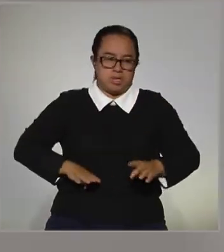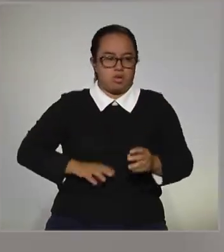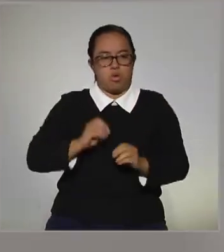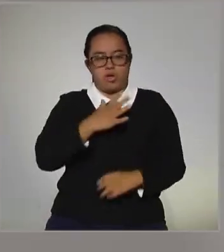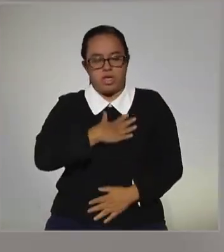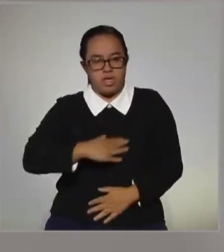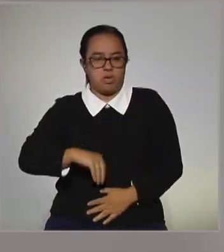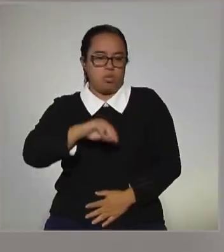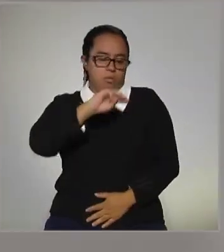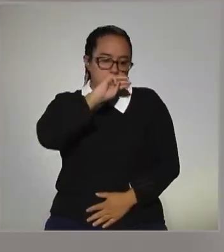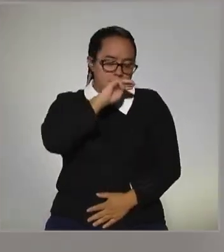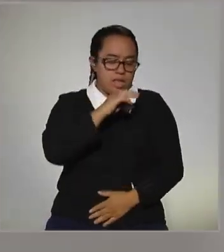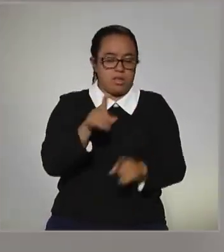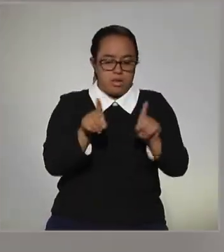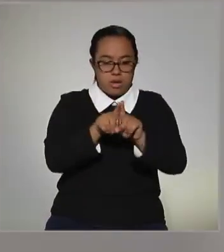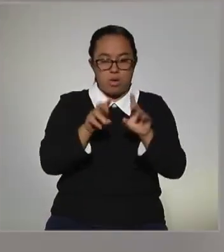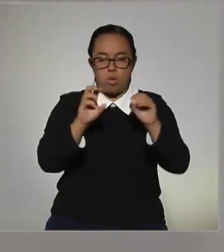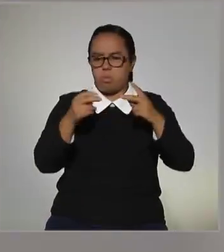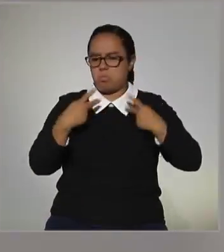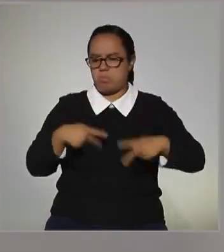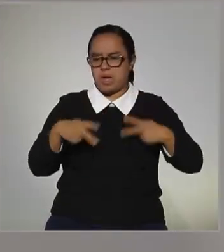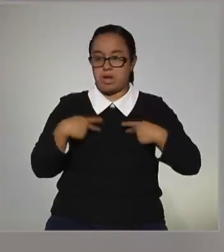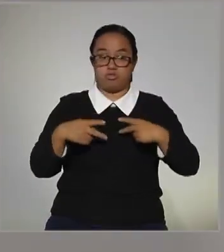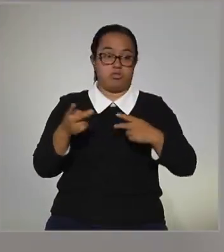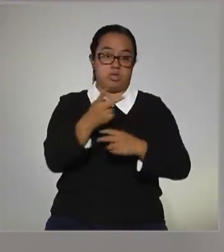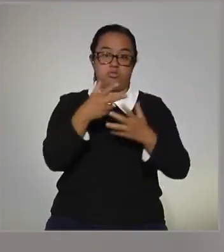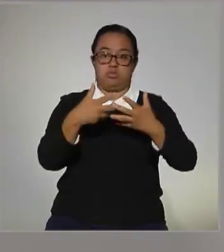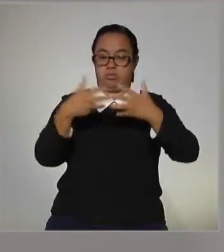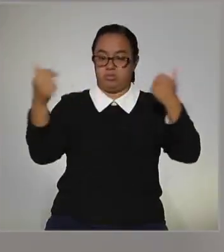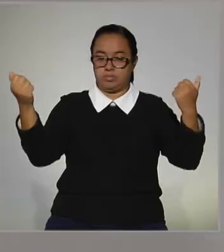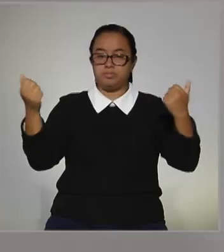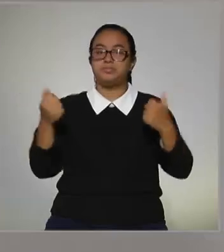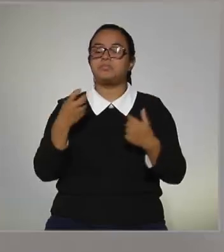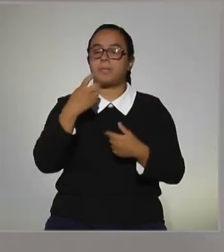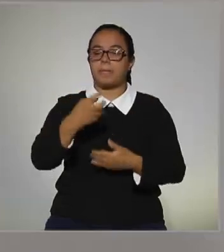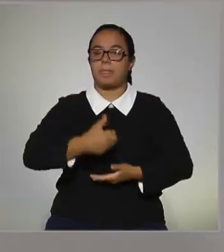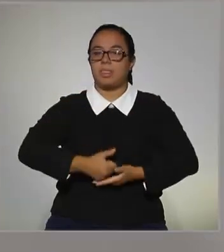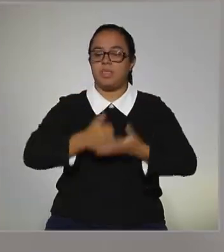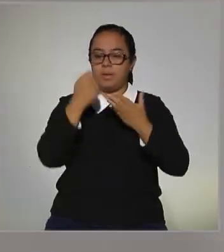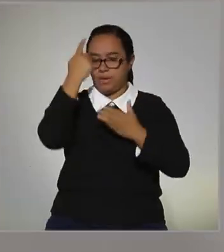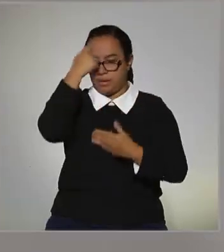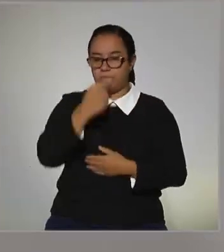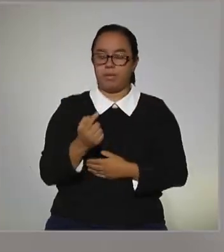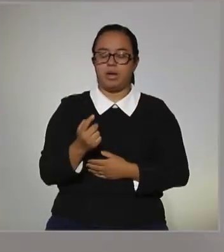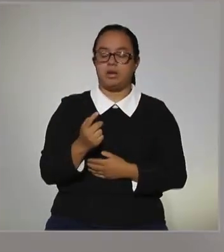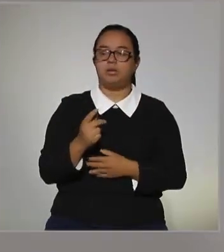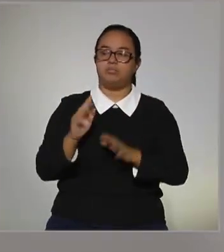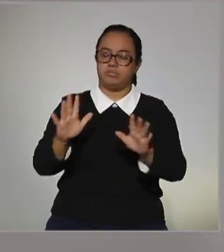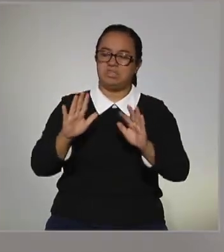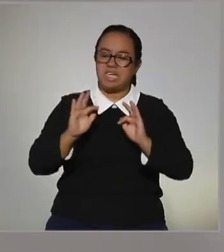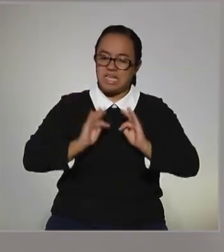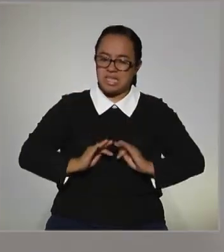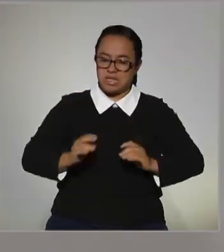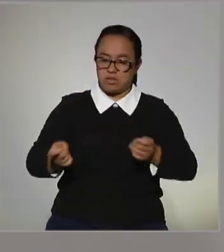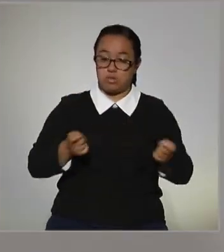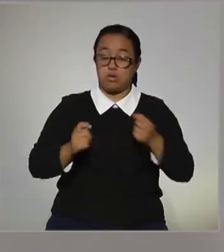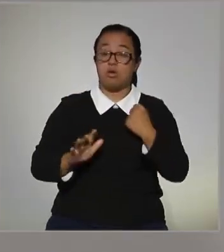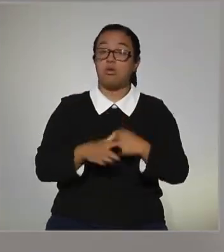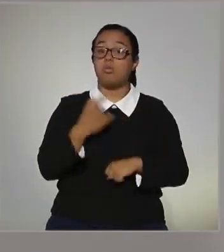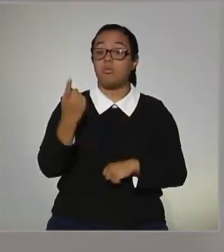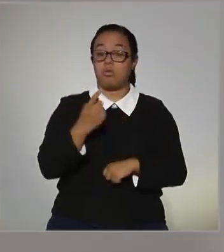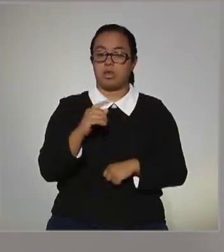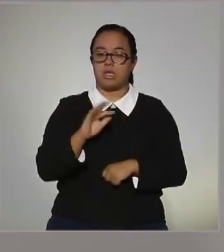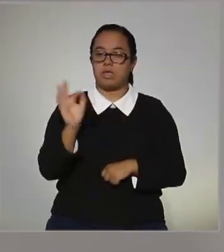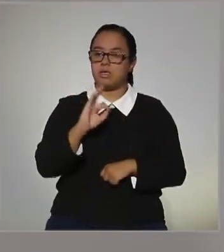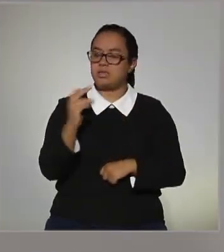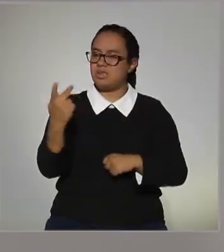madre, personas que se están separando, etcétera, ayude a mediatizar para que, porque si hay algo que no